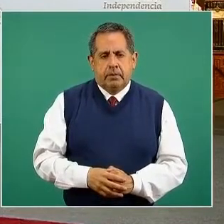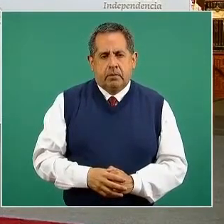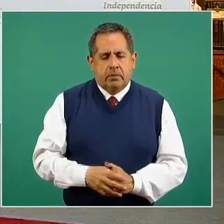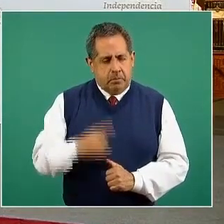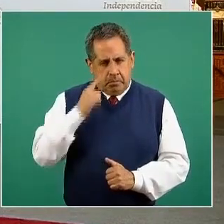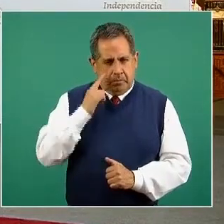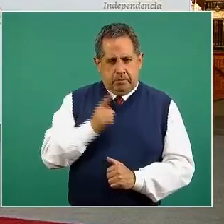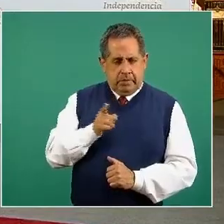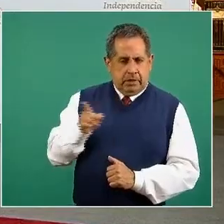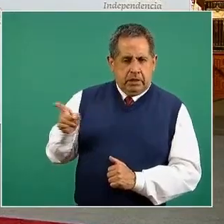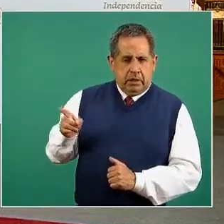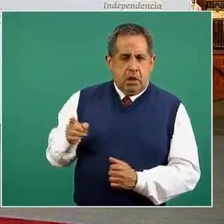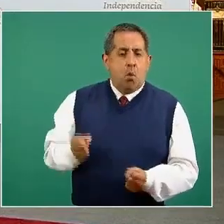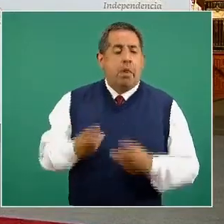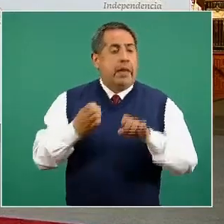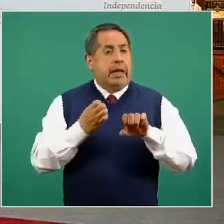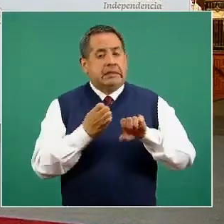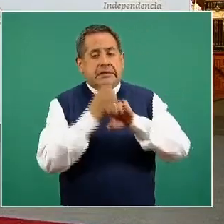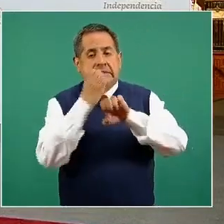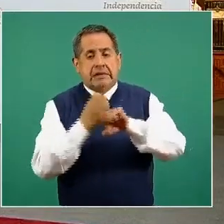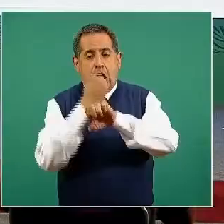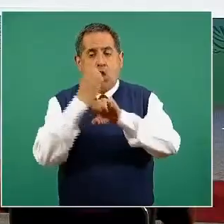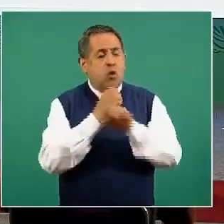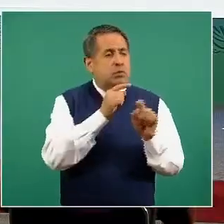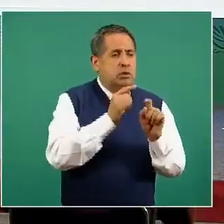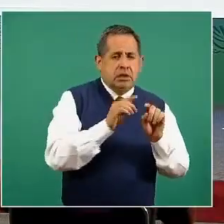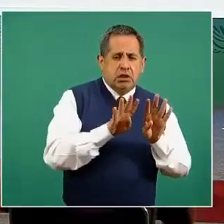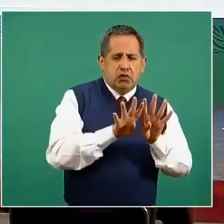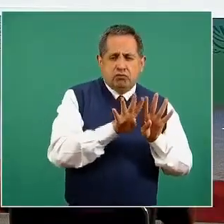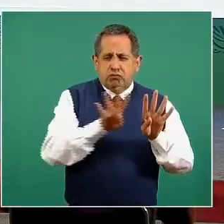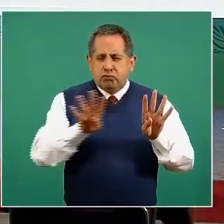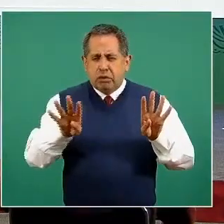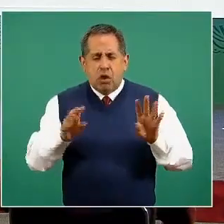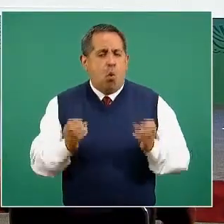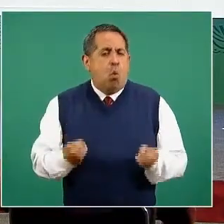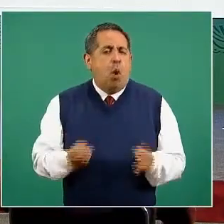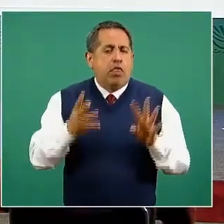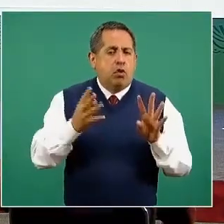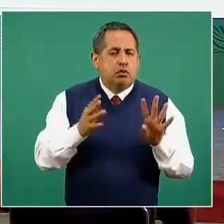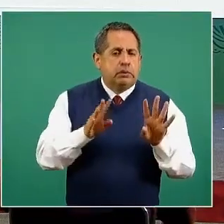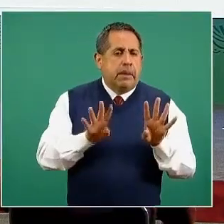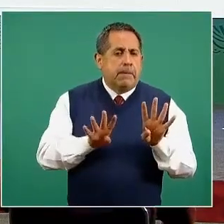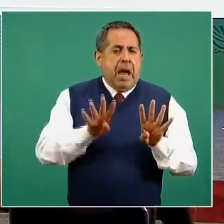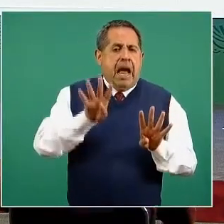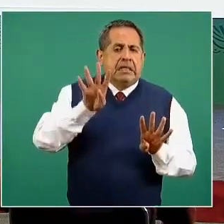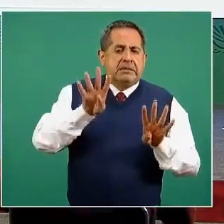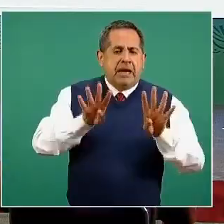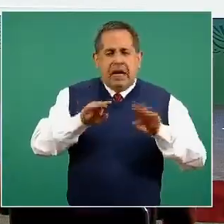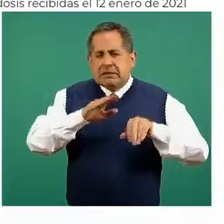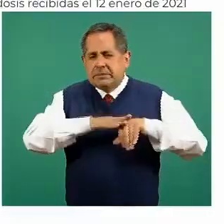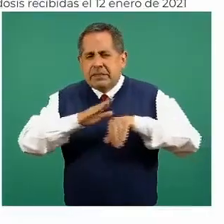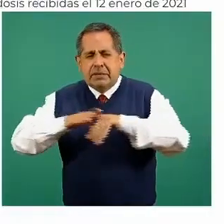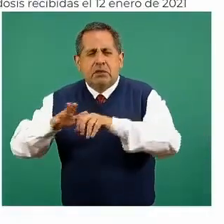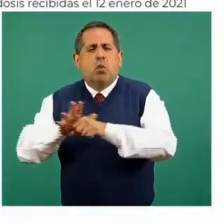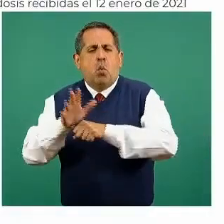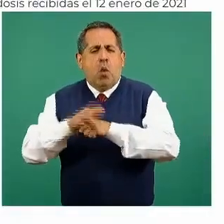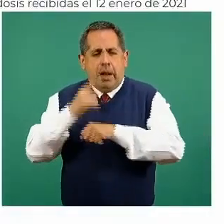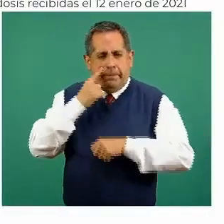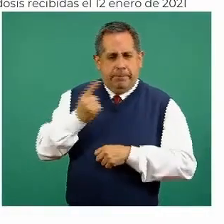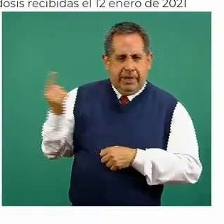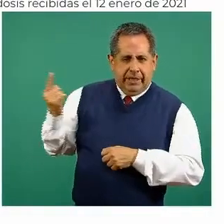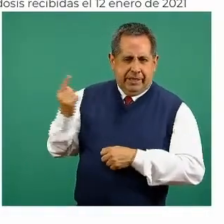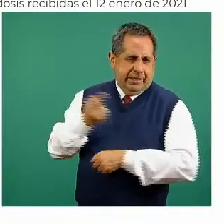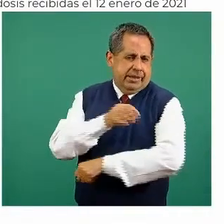Aquí está la distribución por entidad federativa. Pueden ver ustedes el porcentaje de utilización de estas